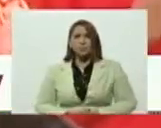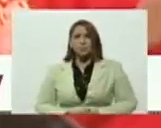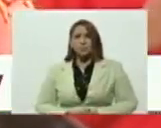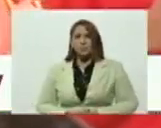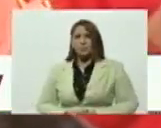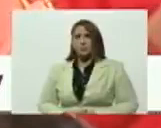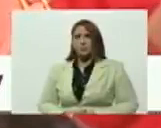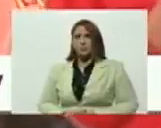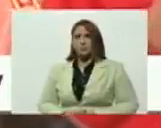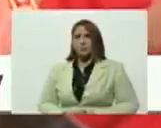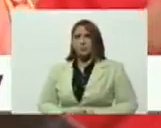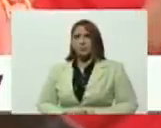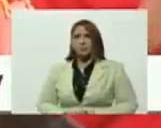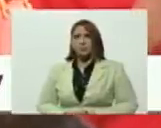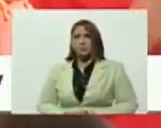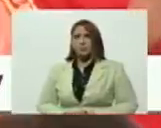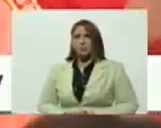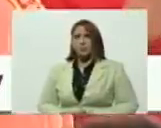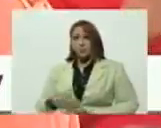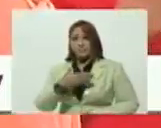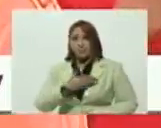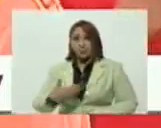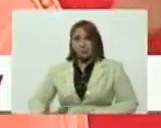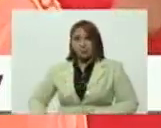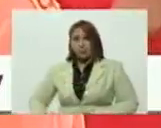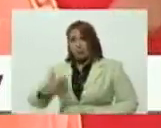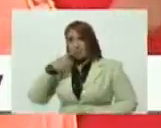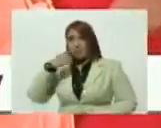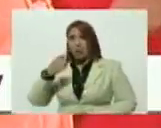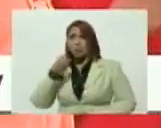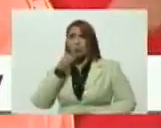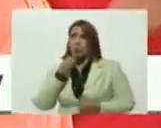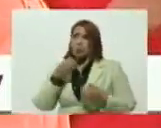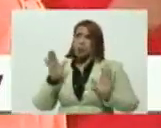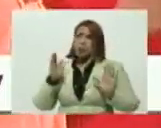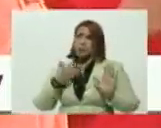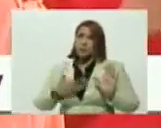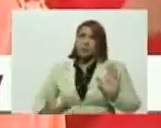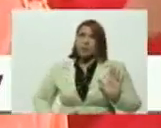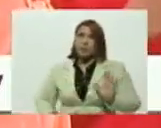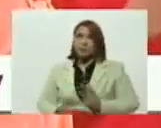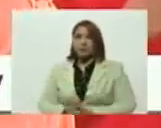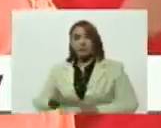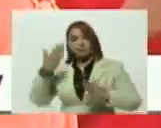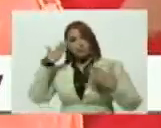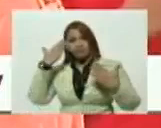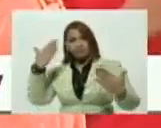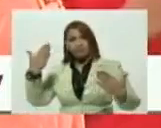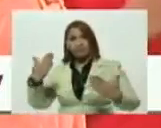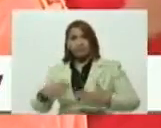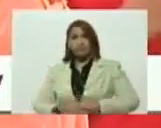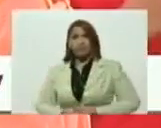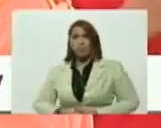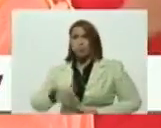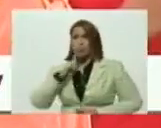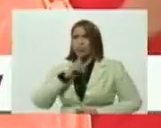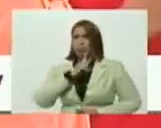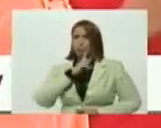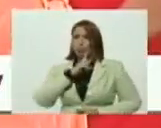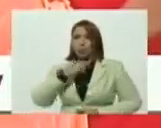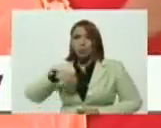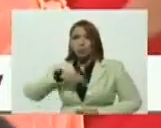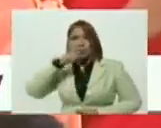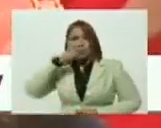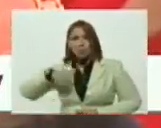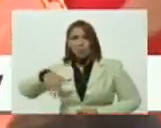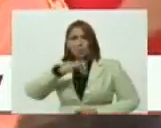Amaya, Huequipu, presidente Nicolás Maduro. Bueno, presidente, saludo en nombre de nuestro pueblo del Zulia